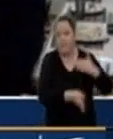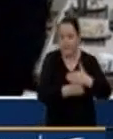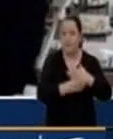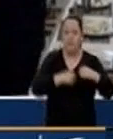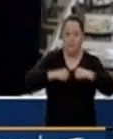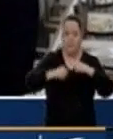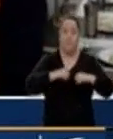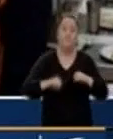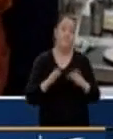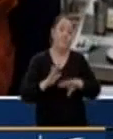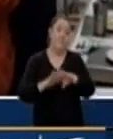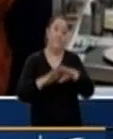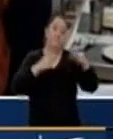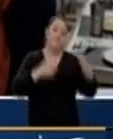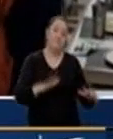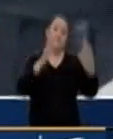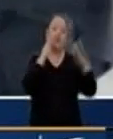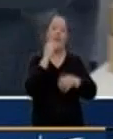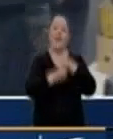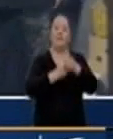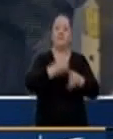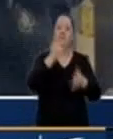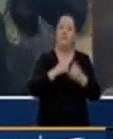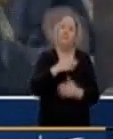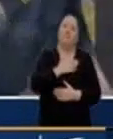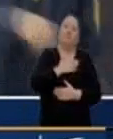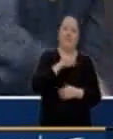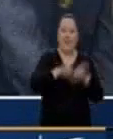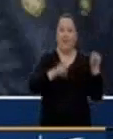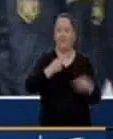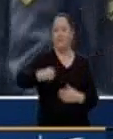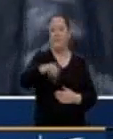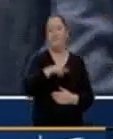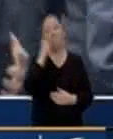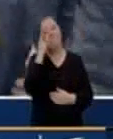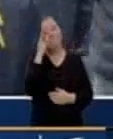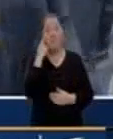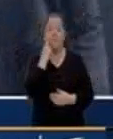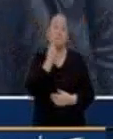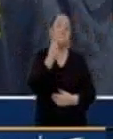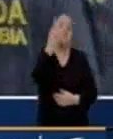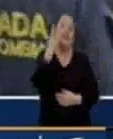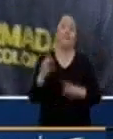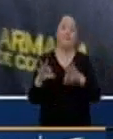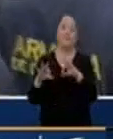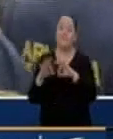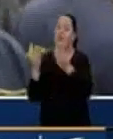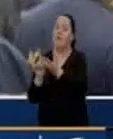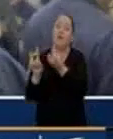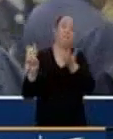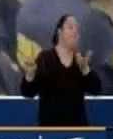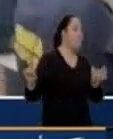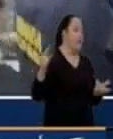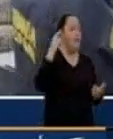que pasamos una celebración de fin de año muy nostálgica para muchos de nosotros, que por primera vez estábamos a kilómetros de distancia de